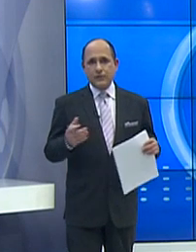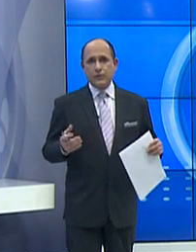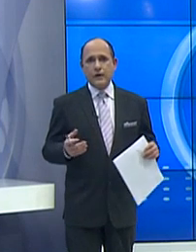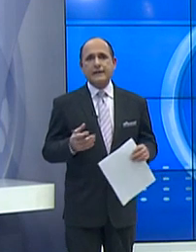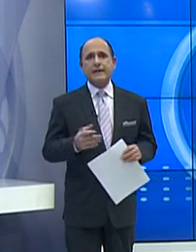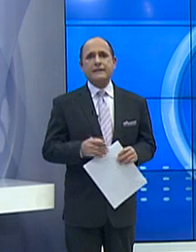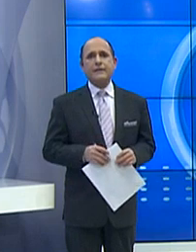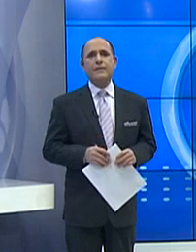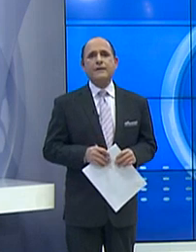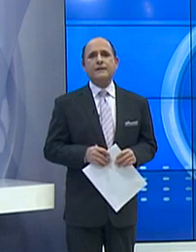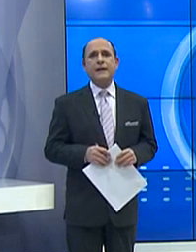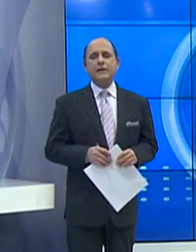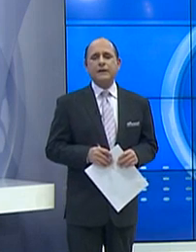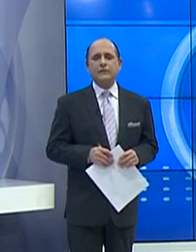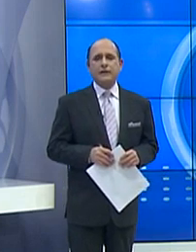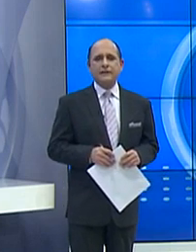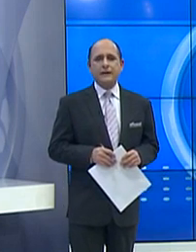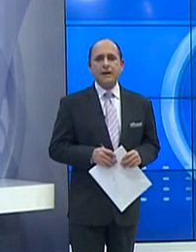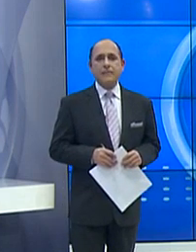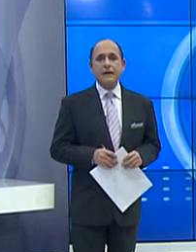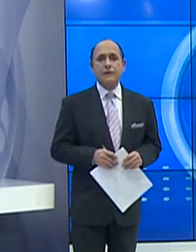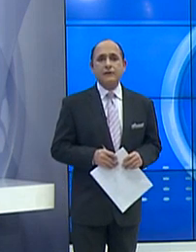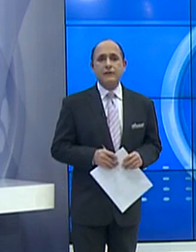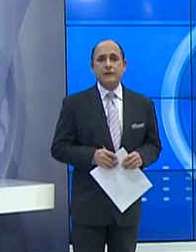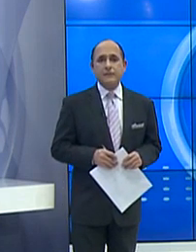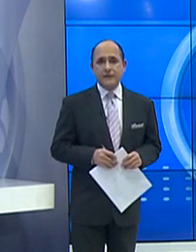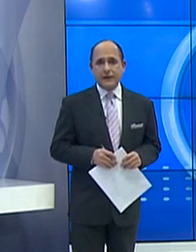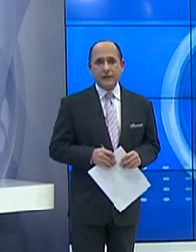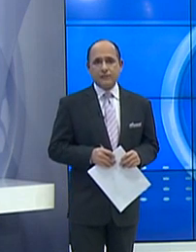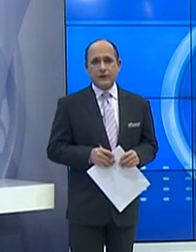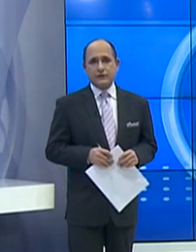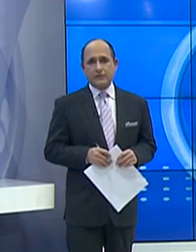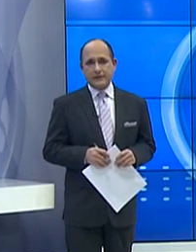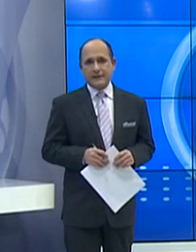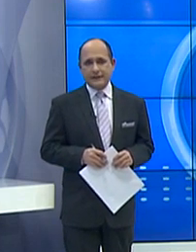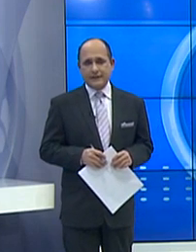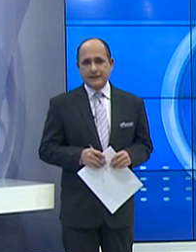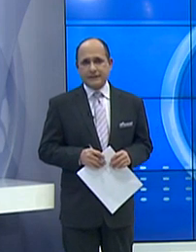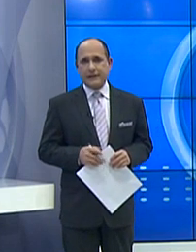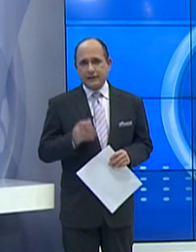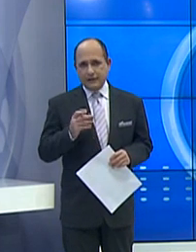15 con un juguete que se va a convertir en una sonrisa para los niños damnificados por las